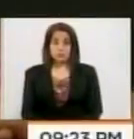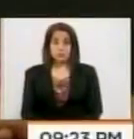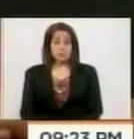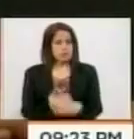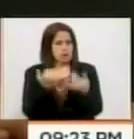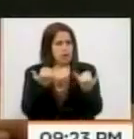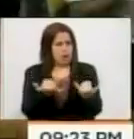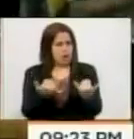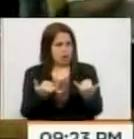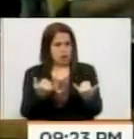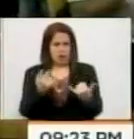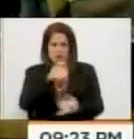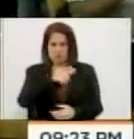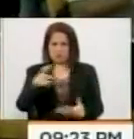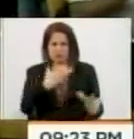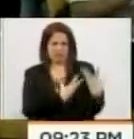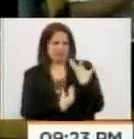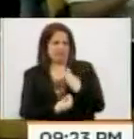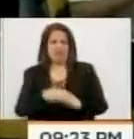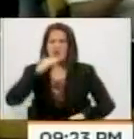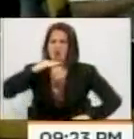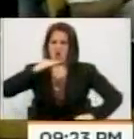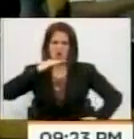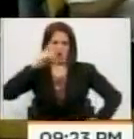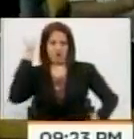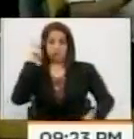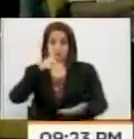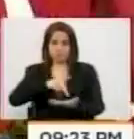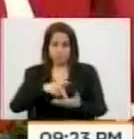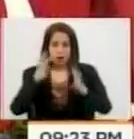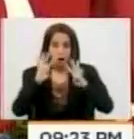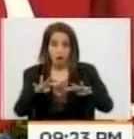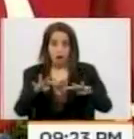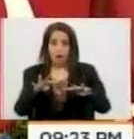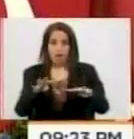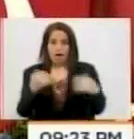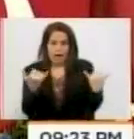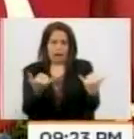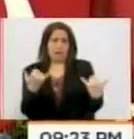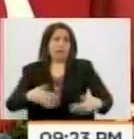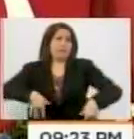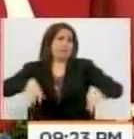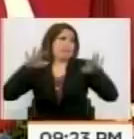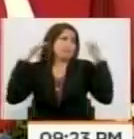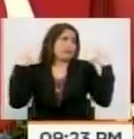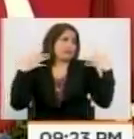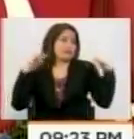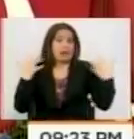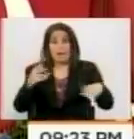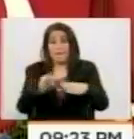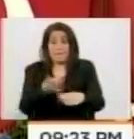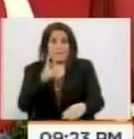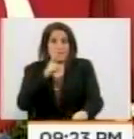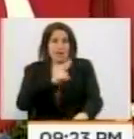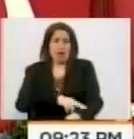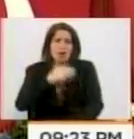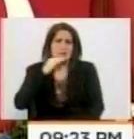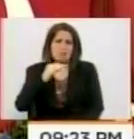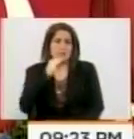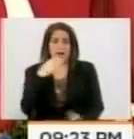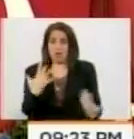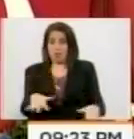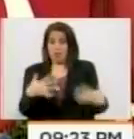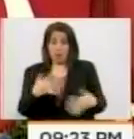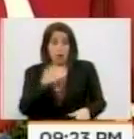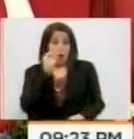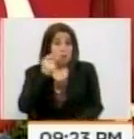Aunque los amargados, los que se amargan con nuestra presencia, deben estar más amargados que nunca. Los amargados deben estar, y las